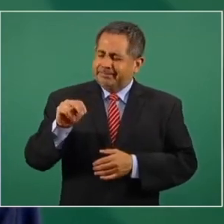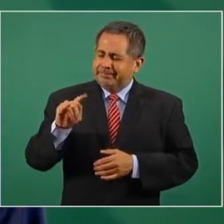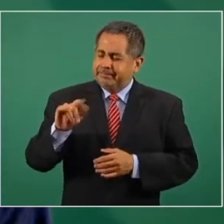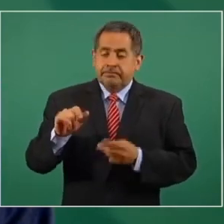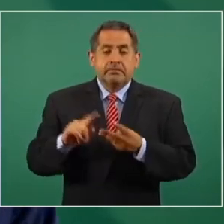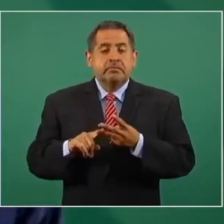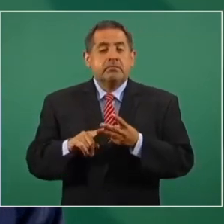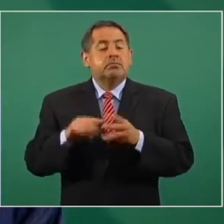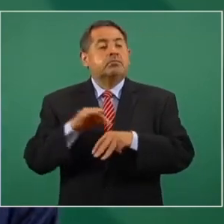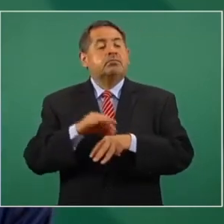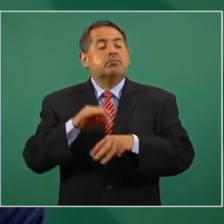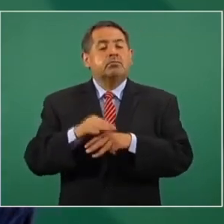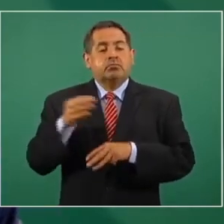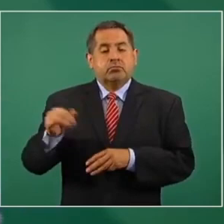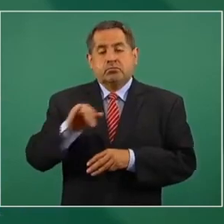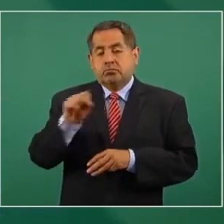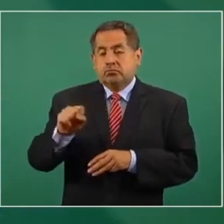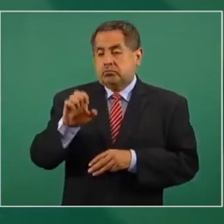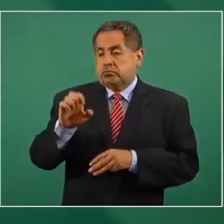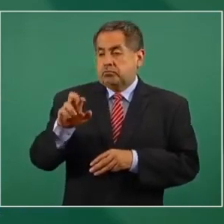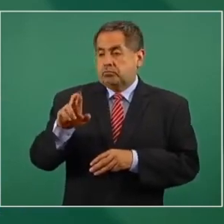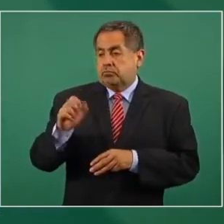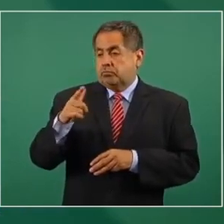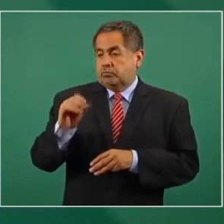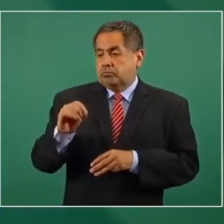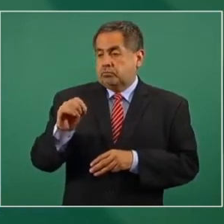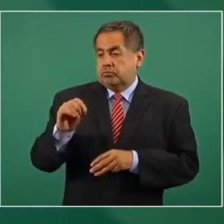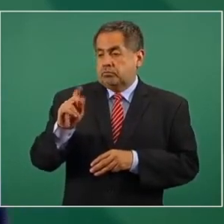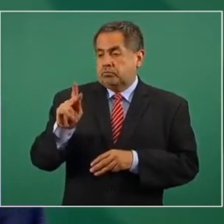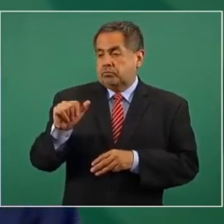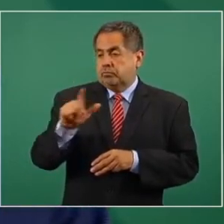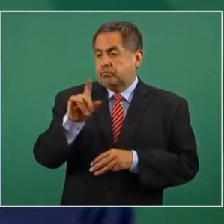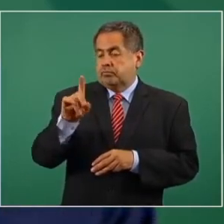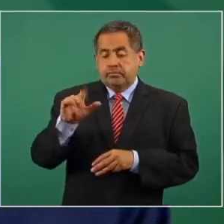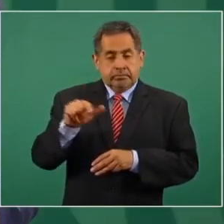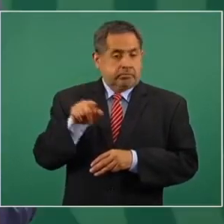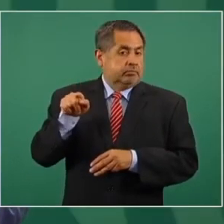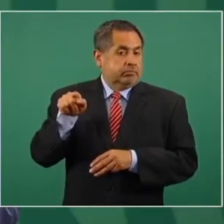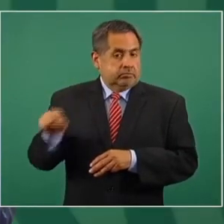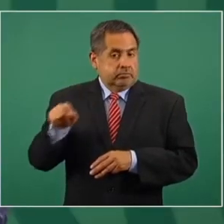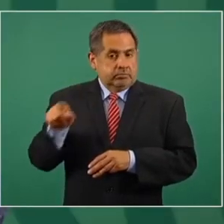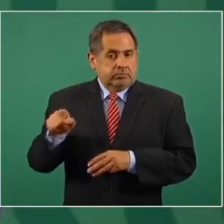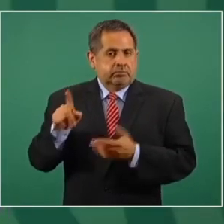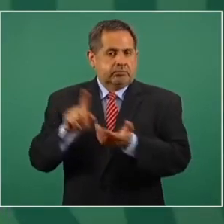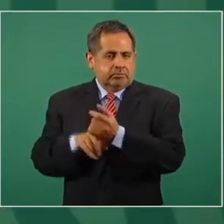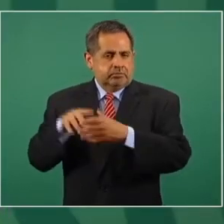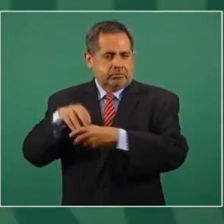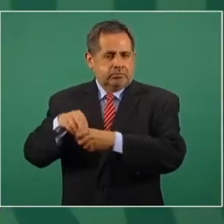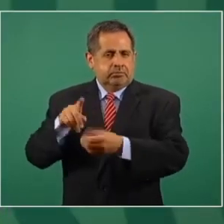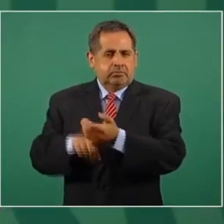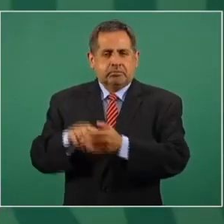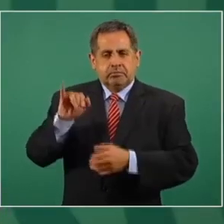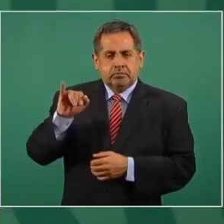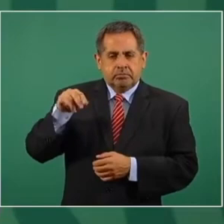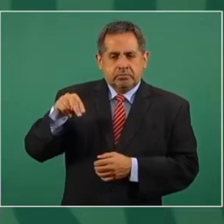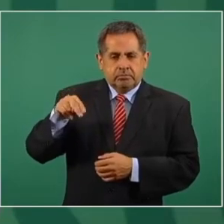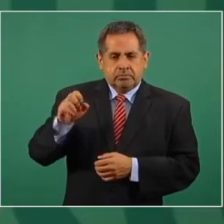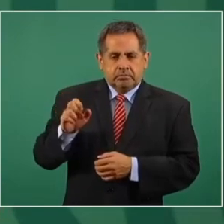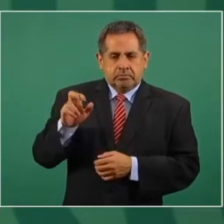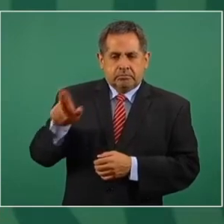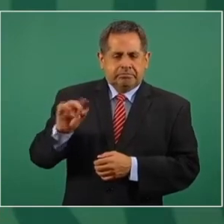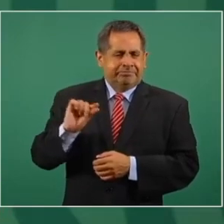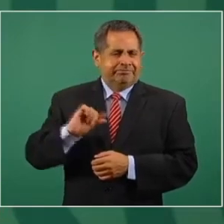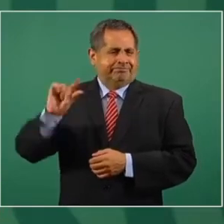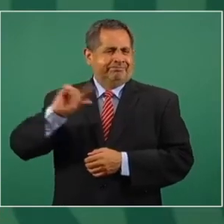doctor José Rogelio Pérez Padilla, él es del INER, especialista